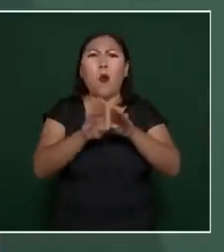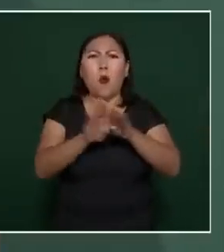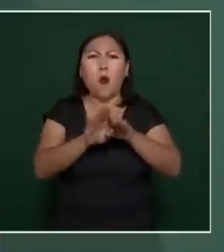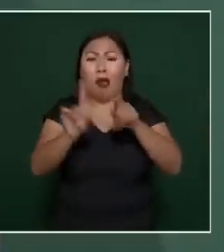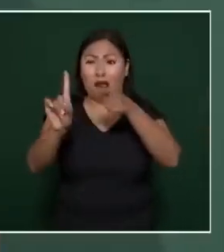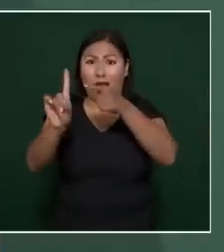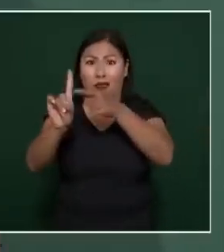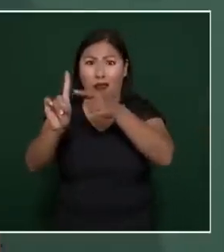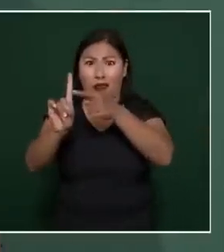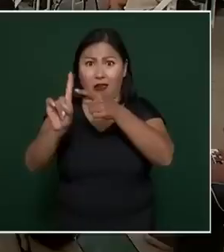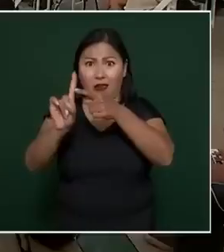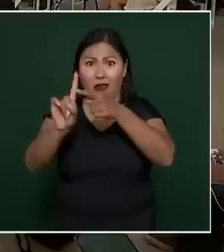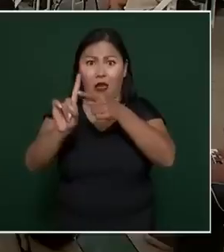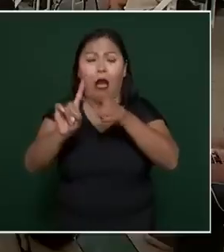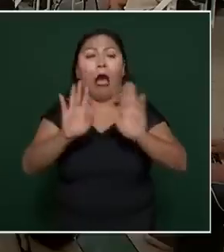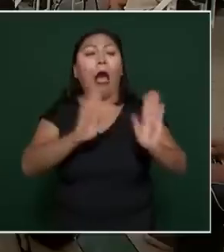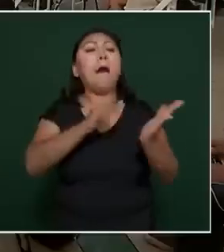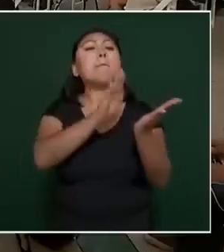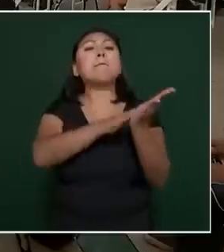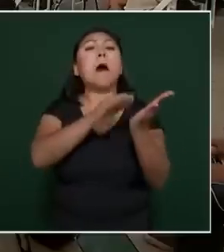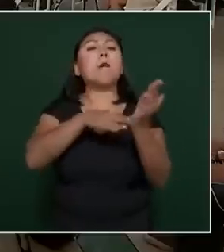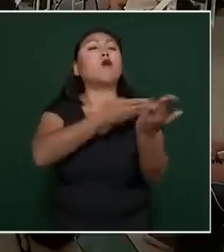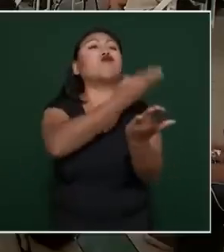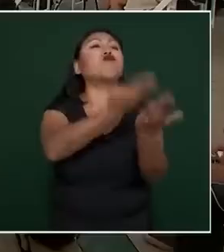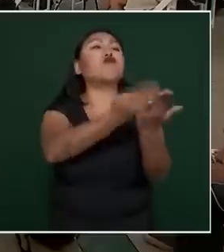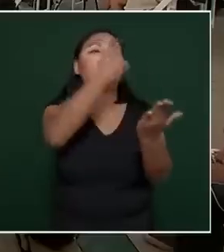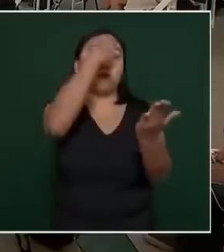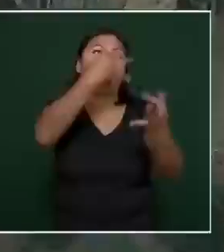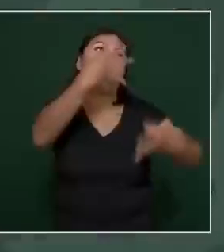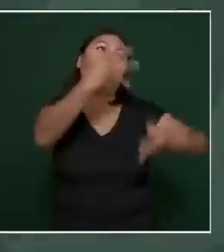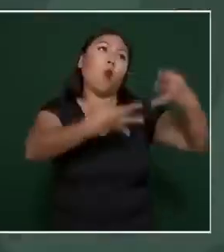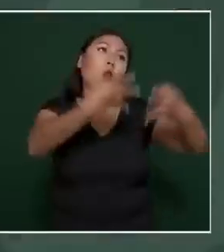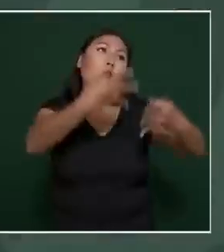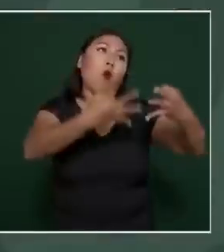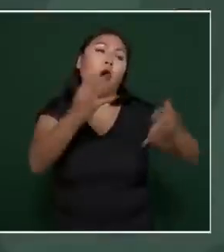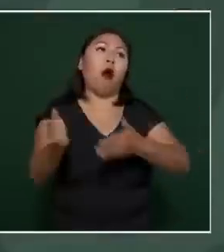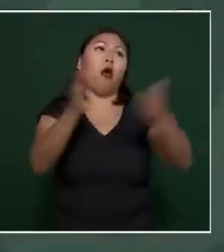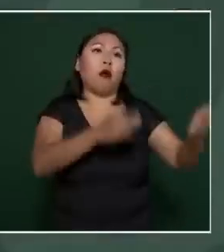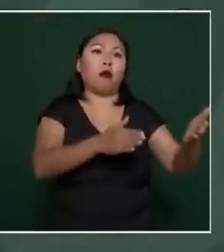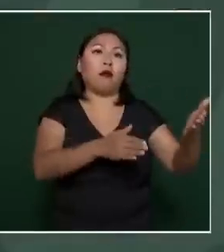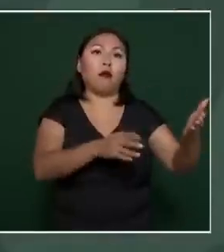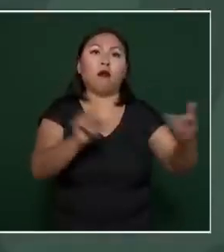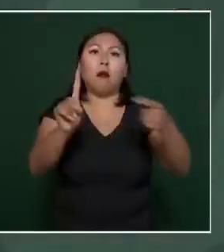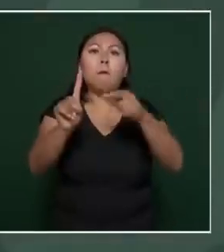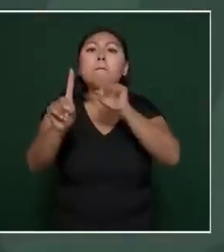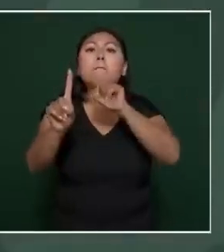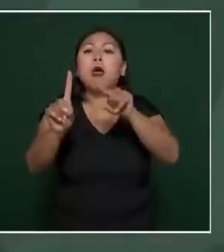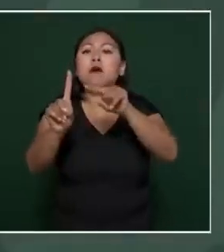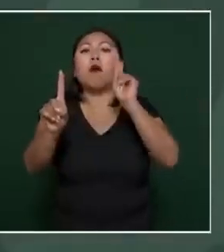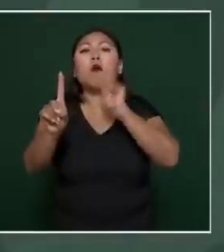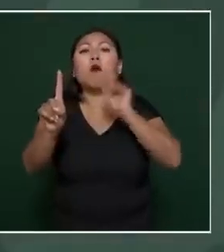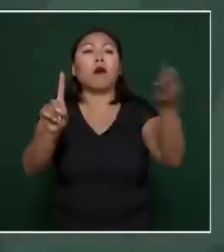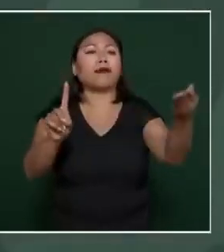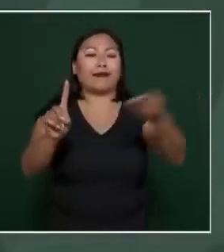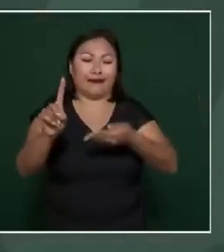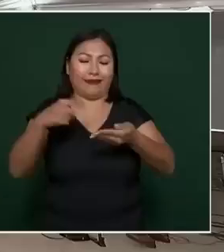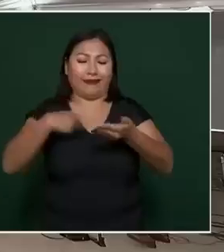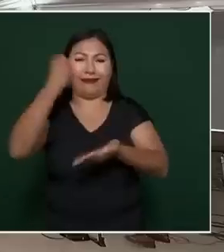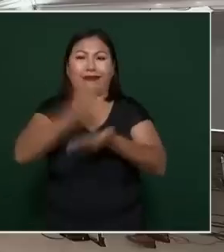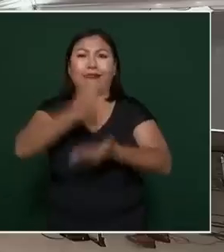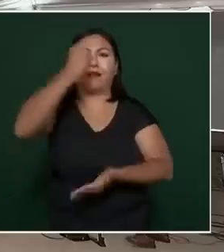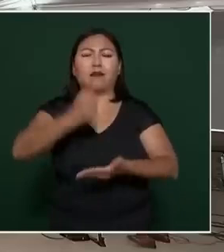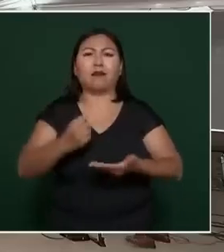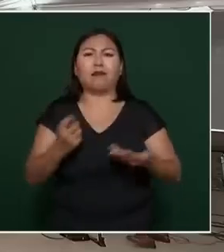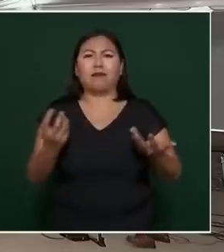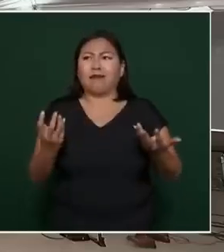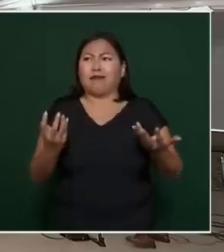Si eso no es conflicto de interés, pues entonces no sabemos qué signifique el conflicto de interés.